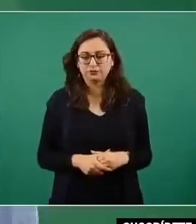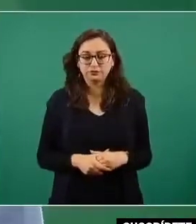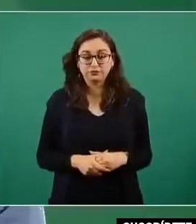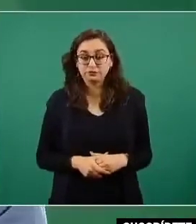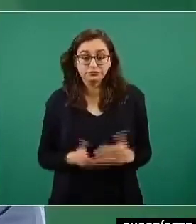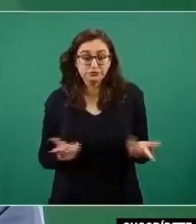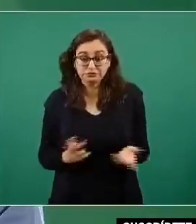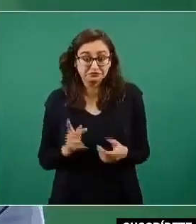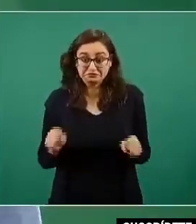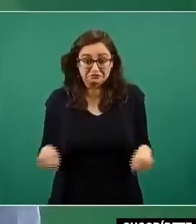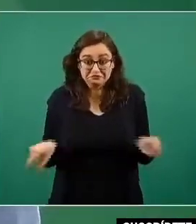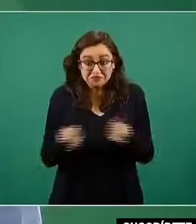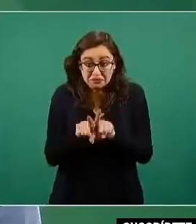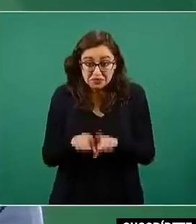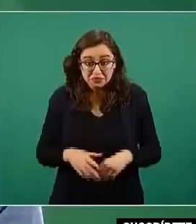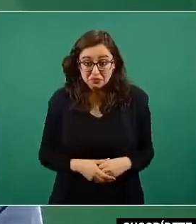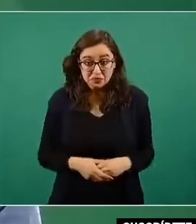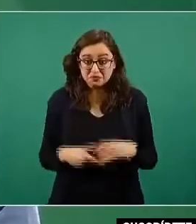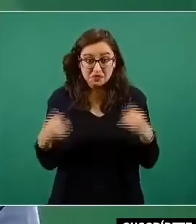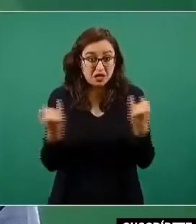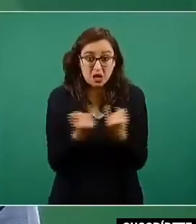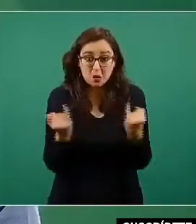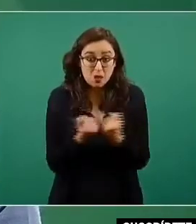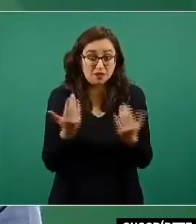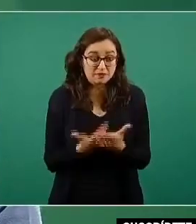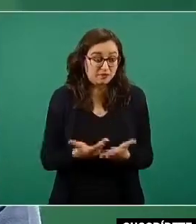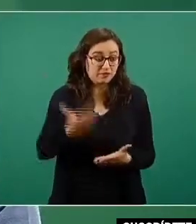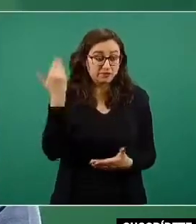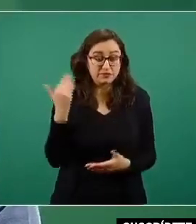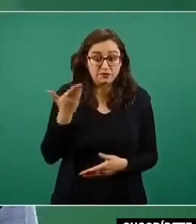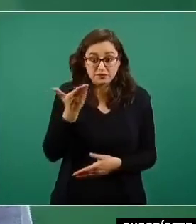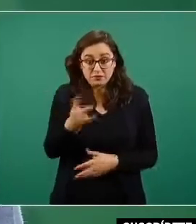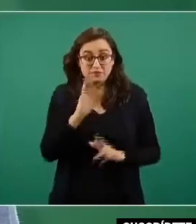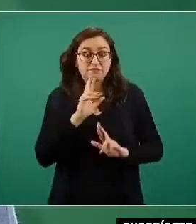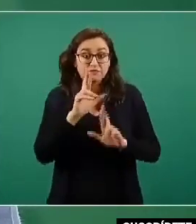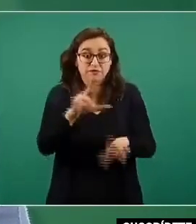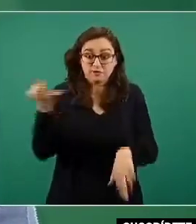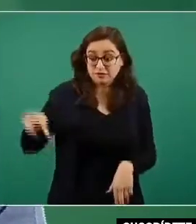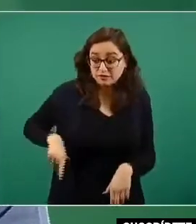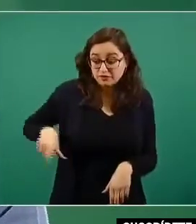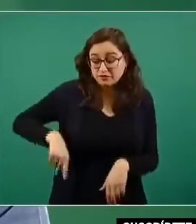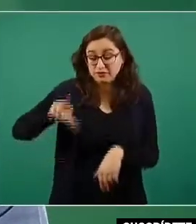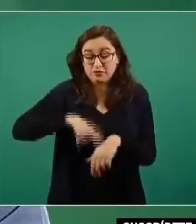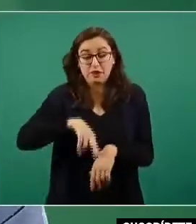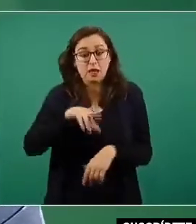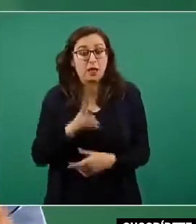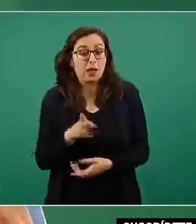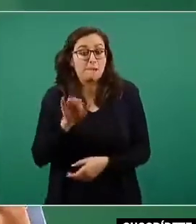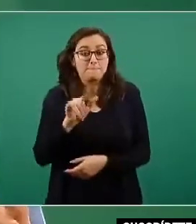exactamente lo que le respondí, por supuesto con todo el respeto que me merece, al gobernador Vila de Yucatán.